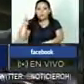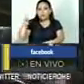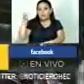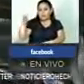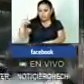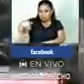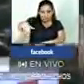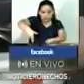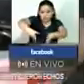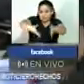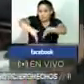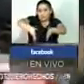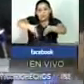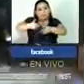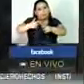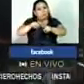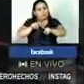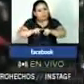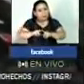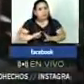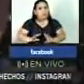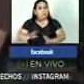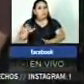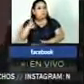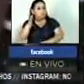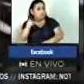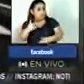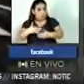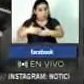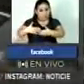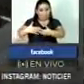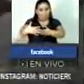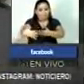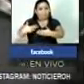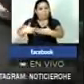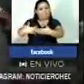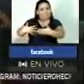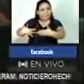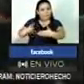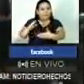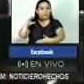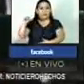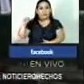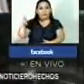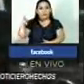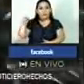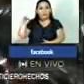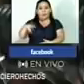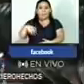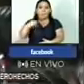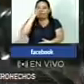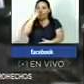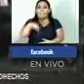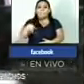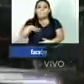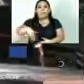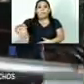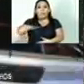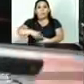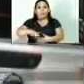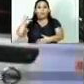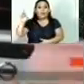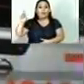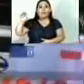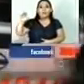la carretera, pero está entre Capris y la Plaza Reconciliación.